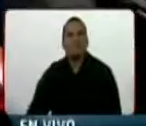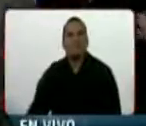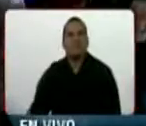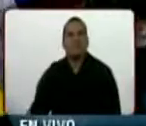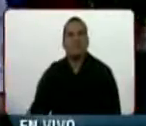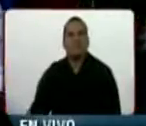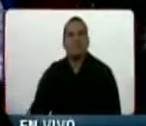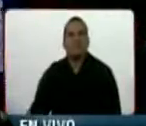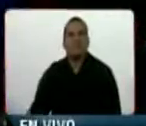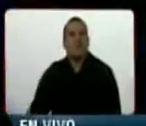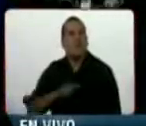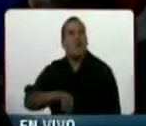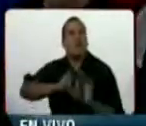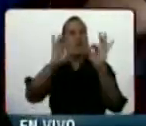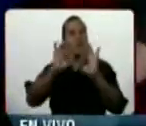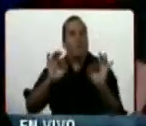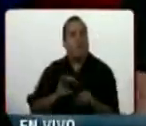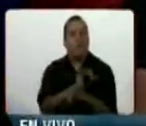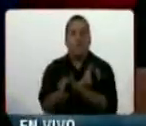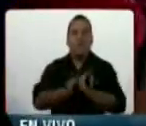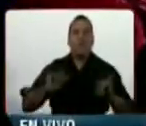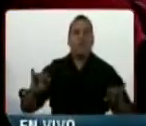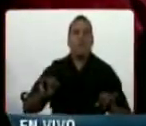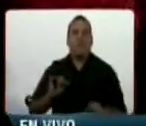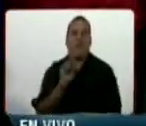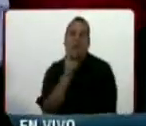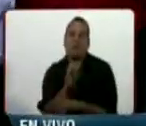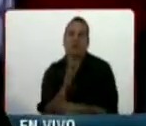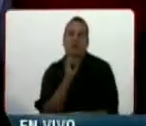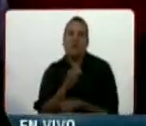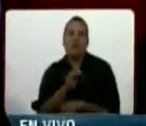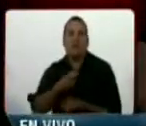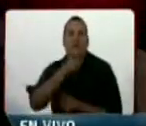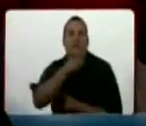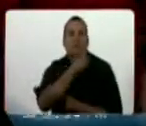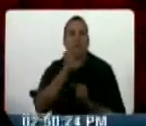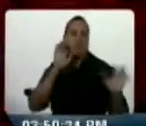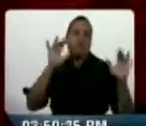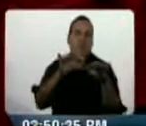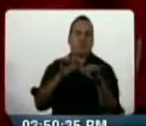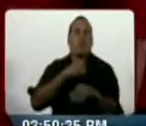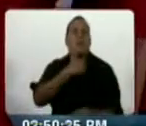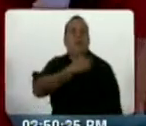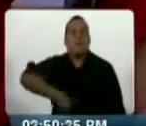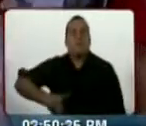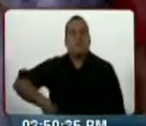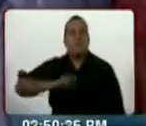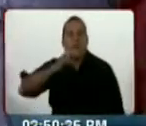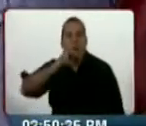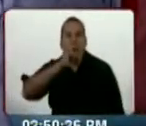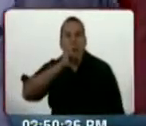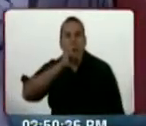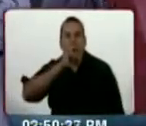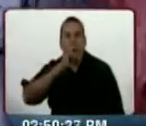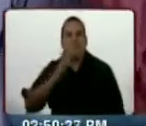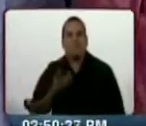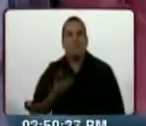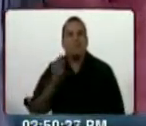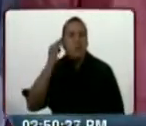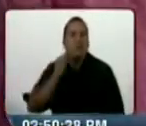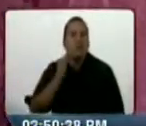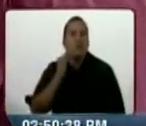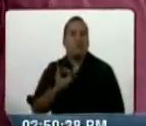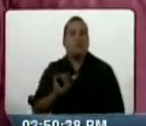Bien, amigos, de esta manera culmina la conferencia de prensa que ha ofrecido el presidente de la República Bolivariana de Venezuela,